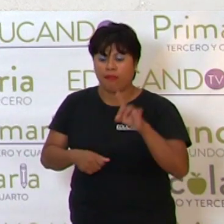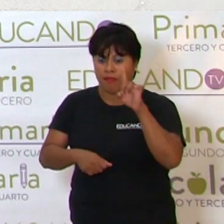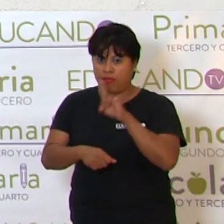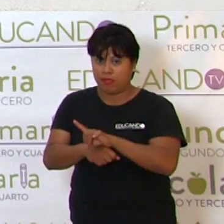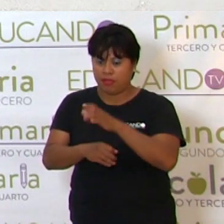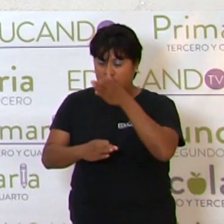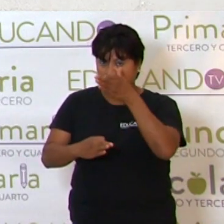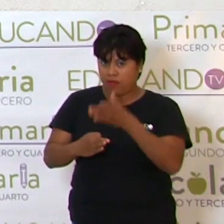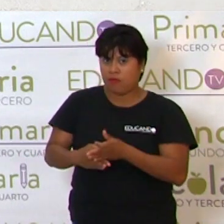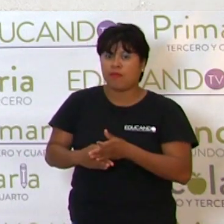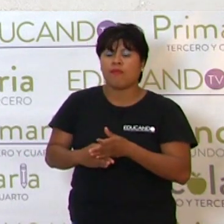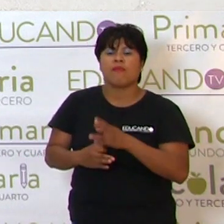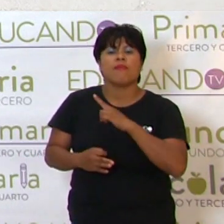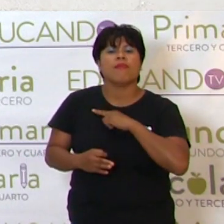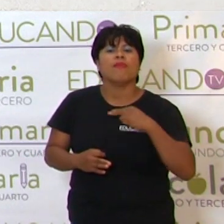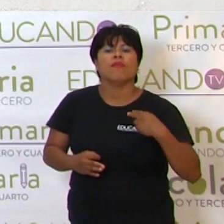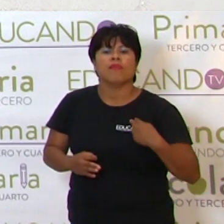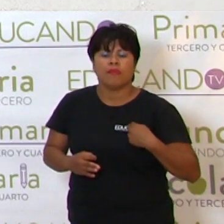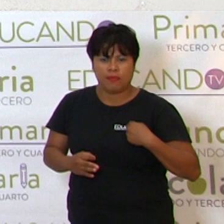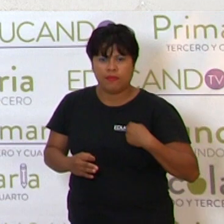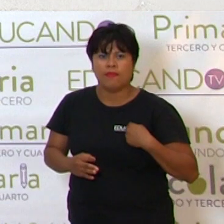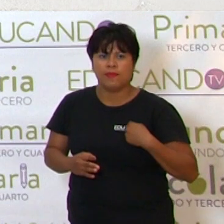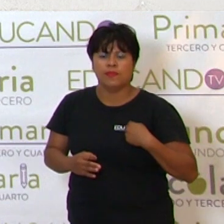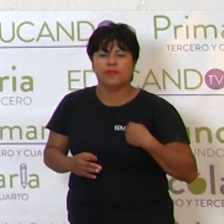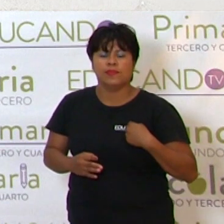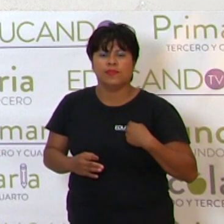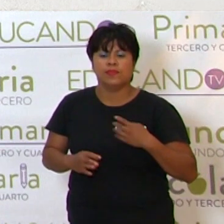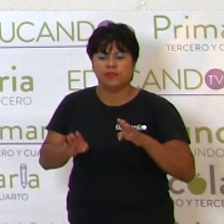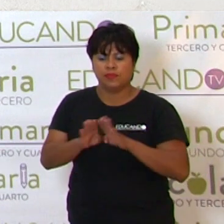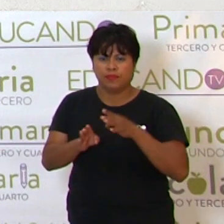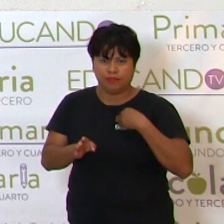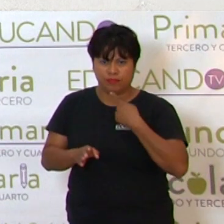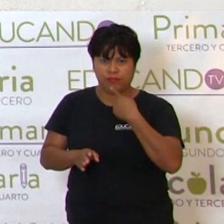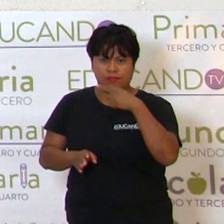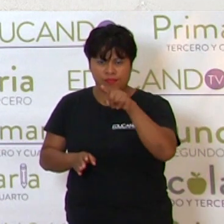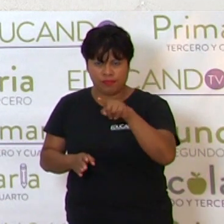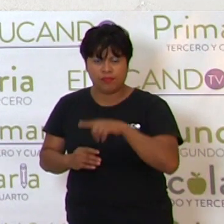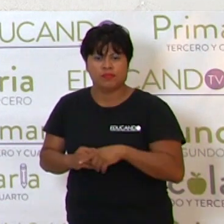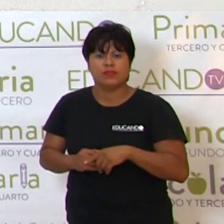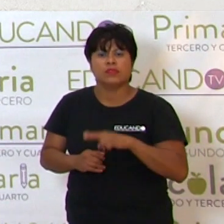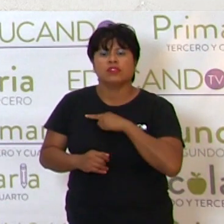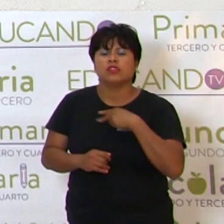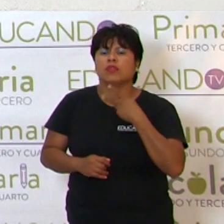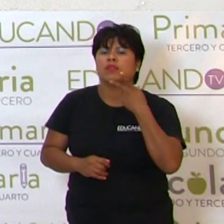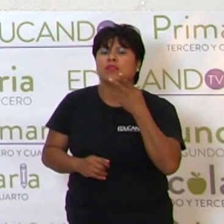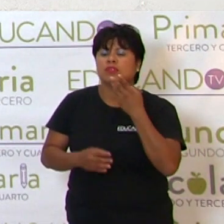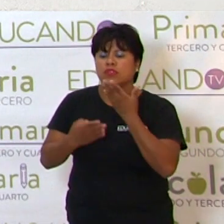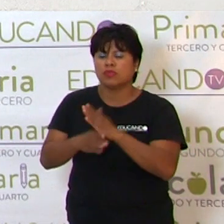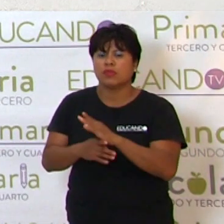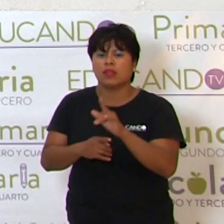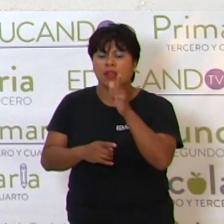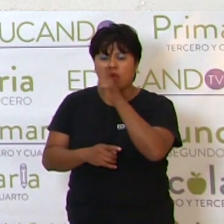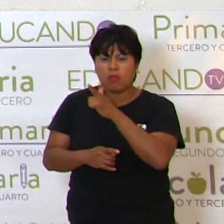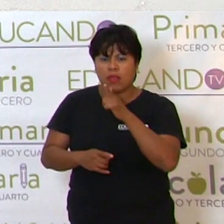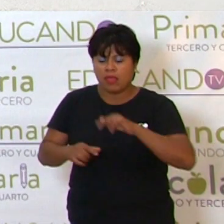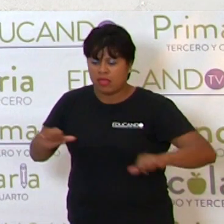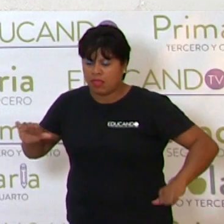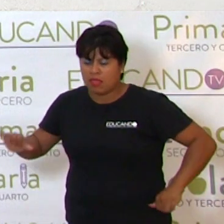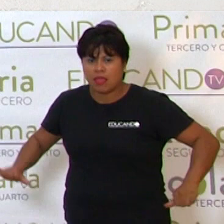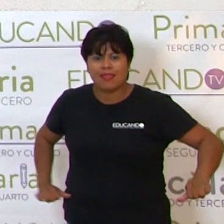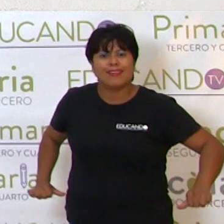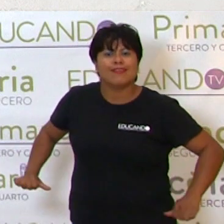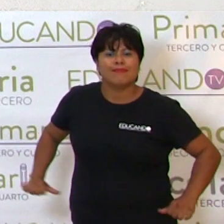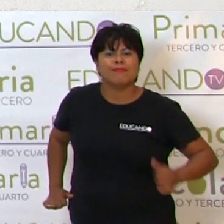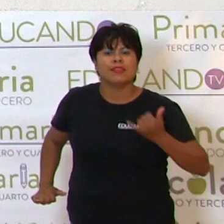hoy vamos a, como yo les decía, vamos a hablar un poco del lenguaje teatral